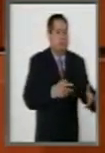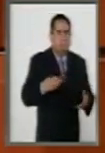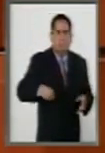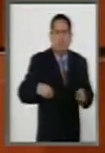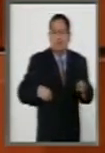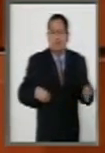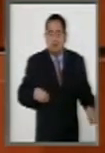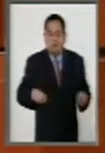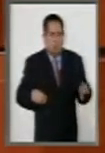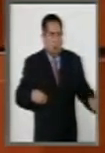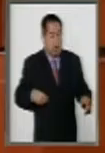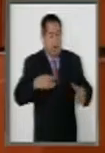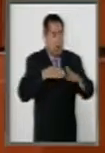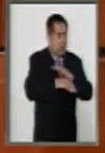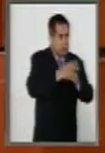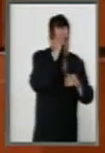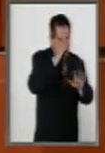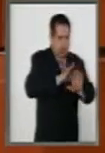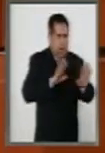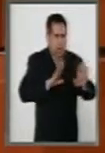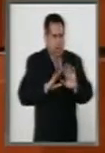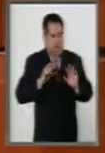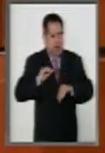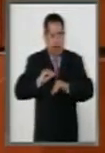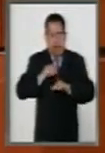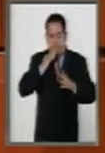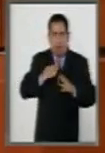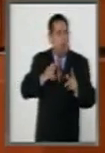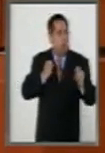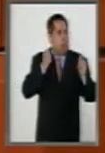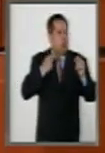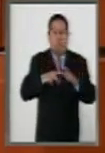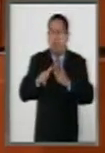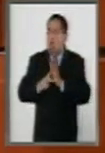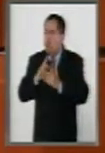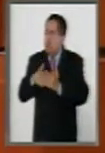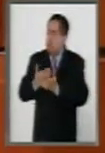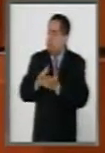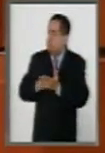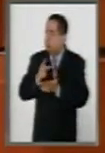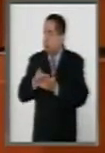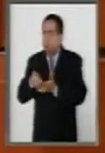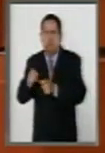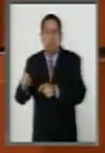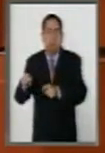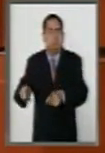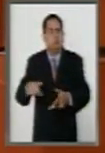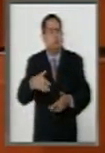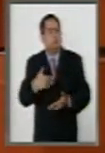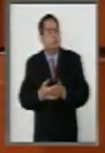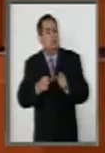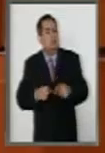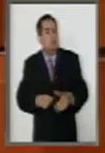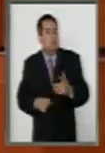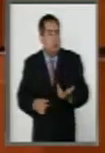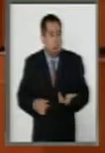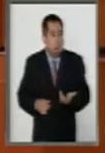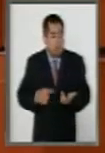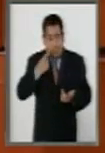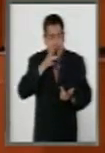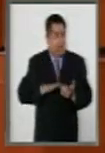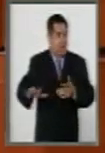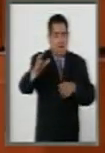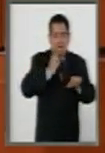los disuadió de cometer nuevos actos delictivos. En algunas entidades federativas, las cifras de reincidencia